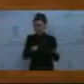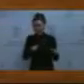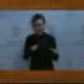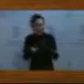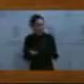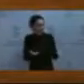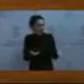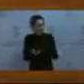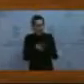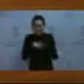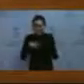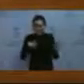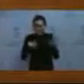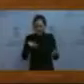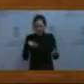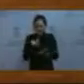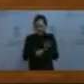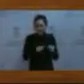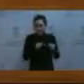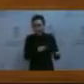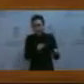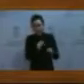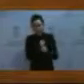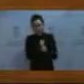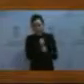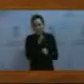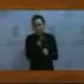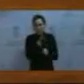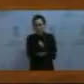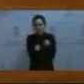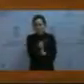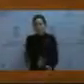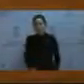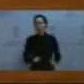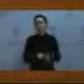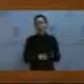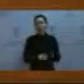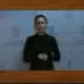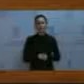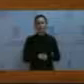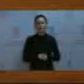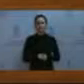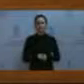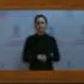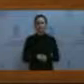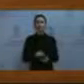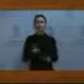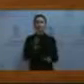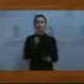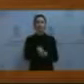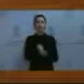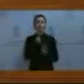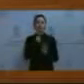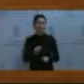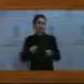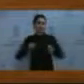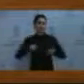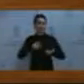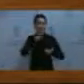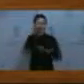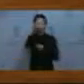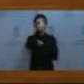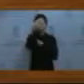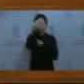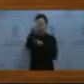quieran, que estos empleados públicos quieran hacer sus funciones, no pueden, es materialmente imposible. Votaremos a favor de esta iniciativa porque creemos en